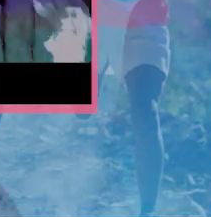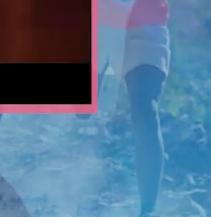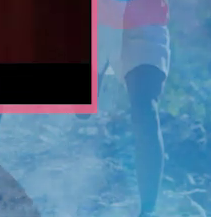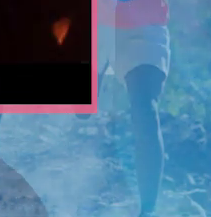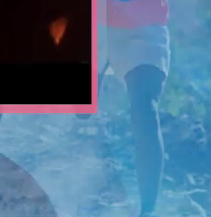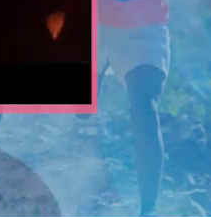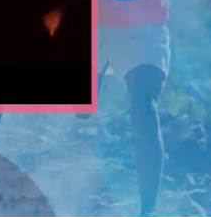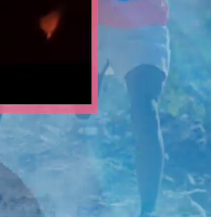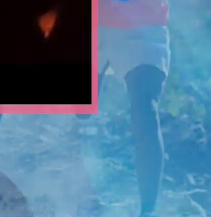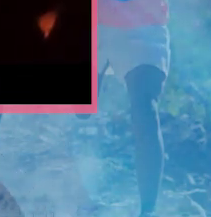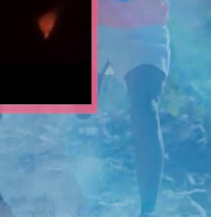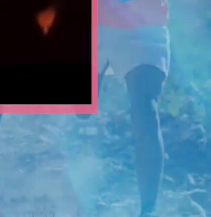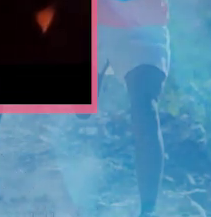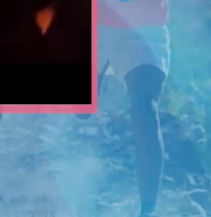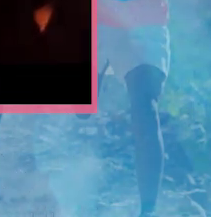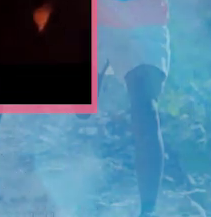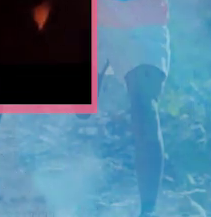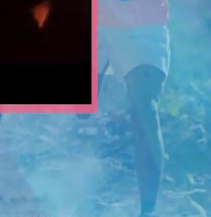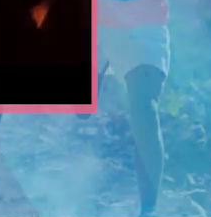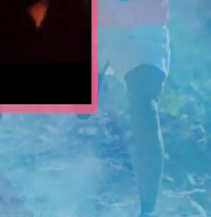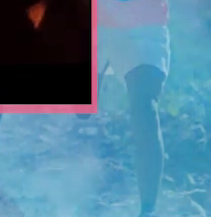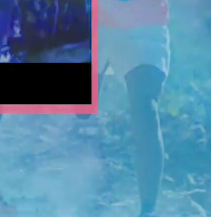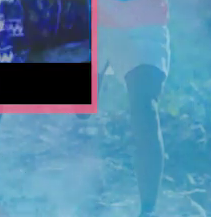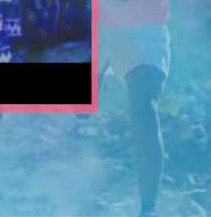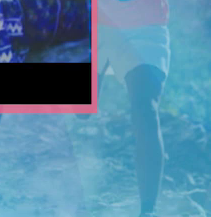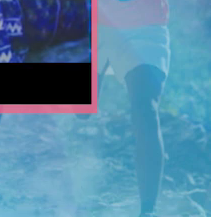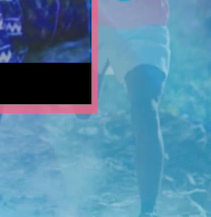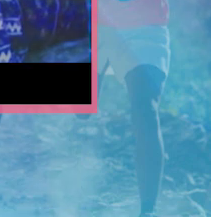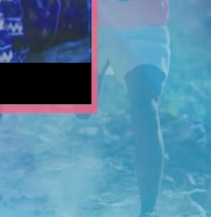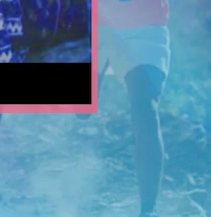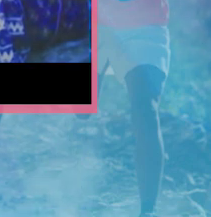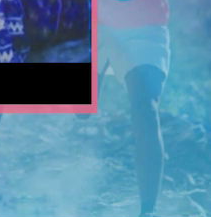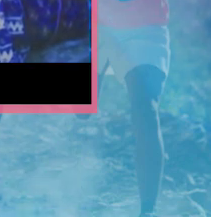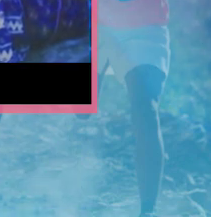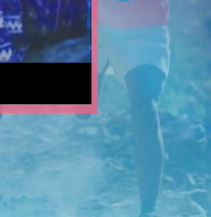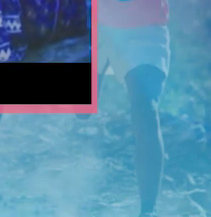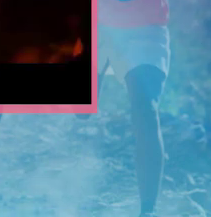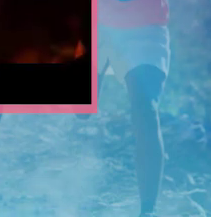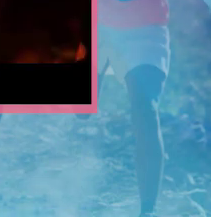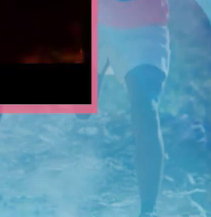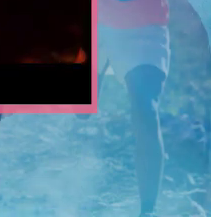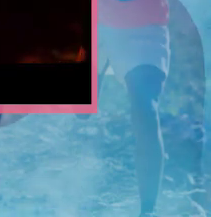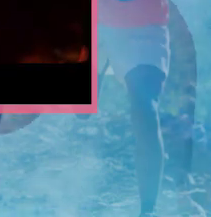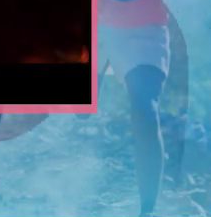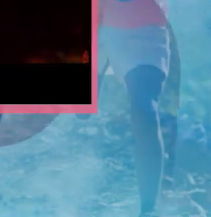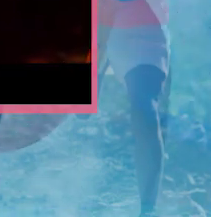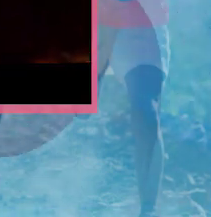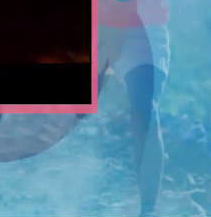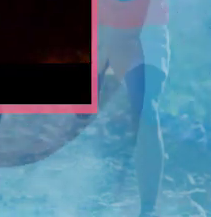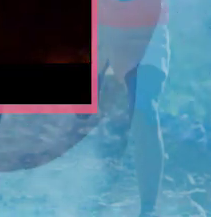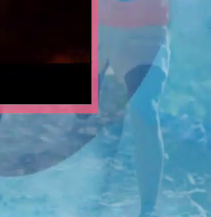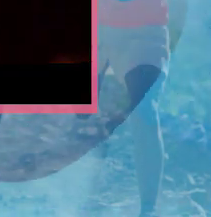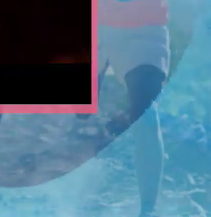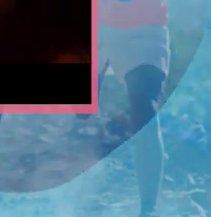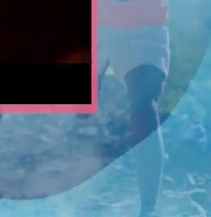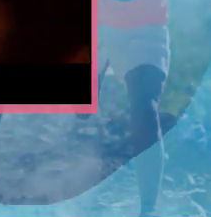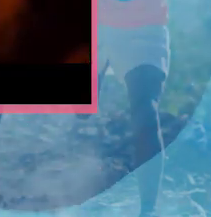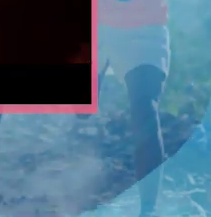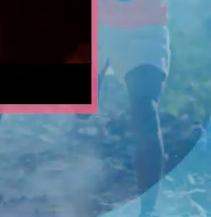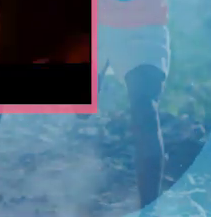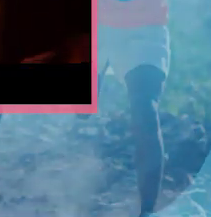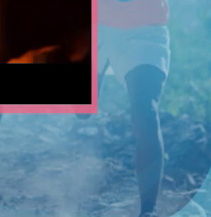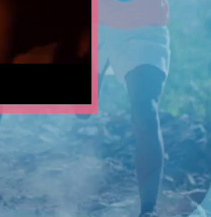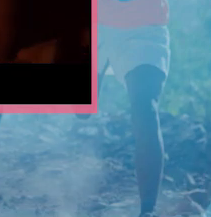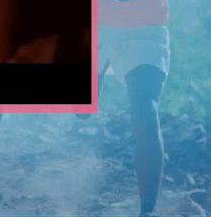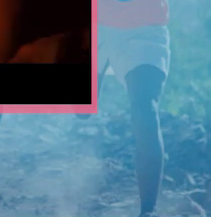coperaimba, sabe que así te perre marran chihuahua, echilara muria poco a vela raicha, que agua mi nahuara, ticala ti boca